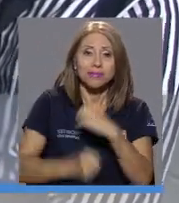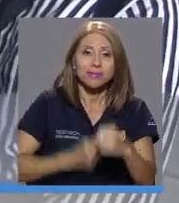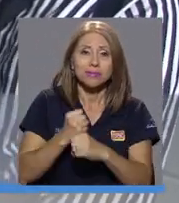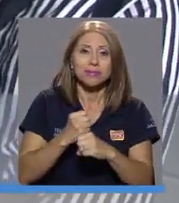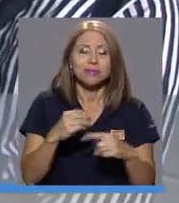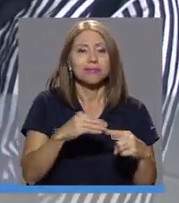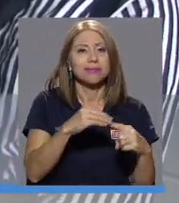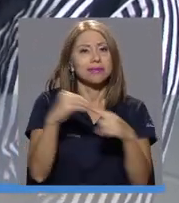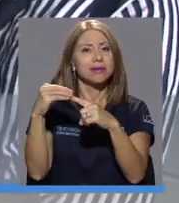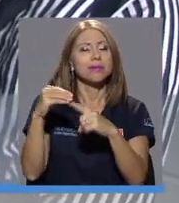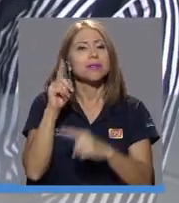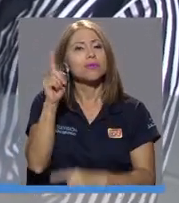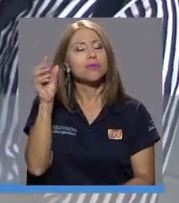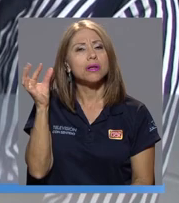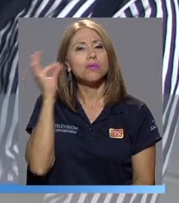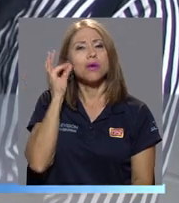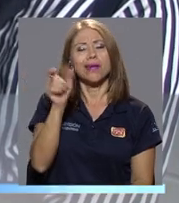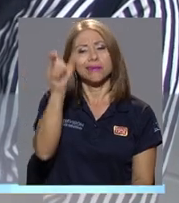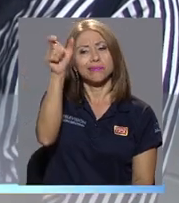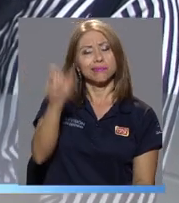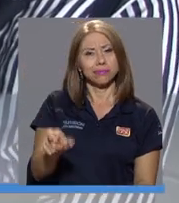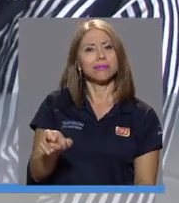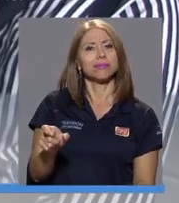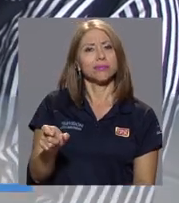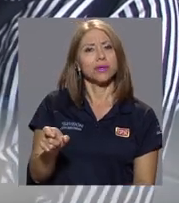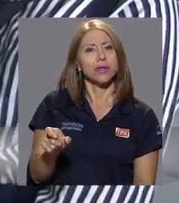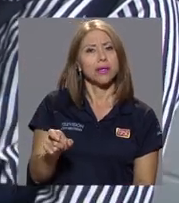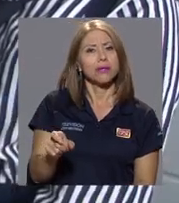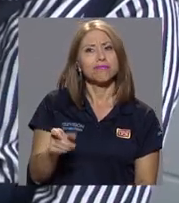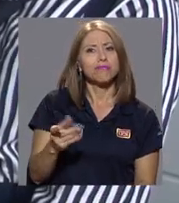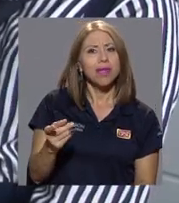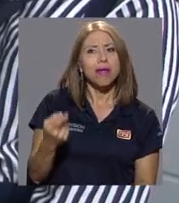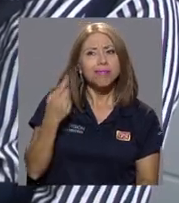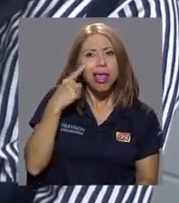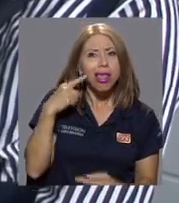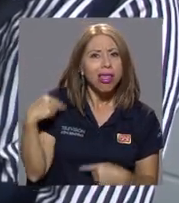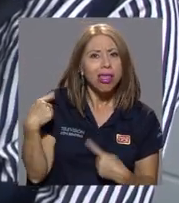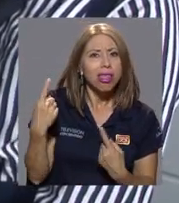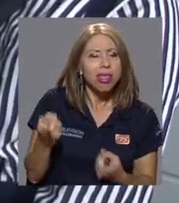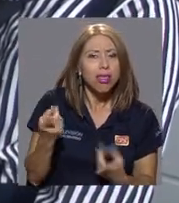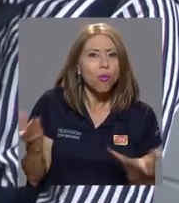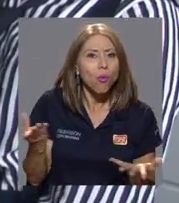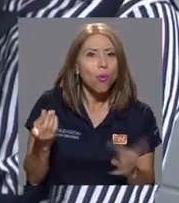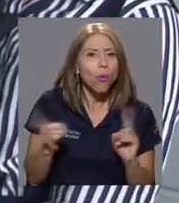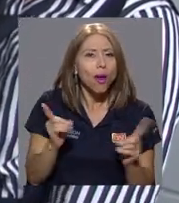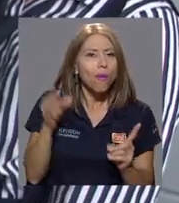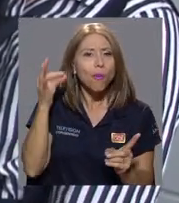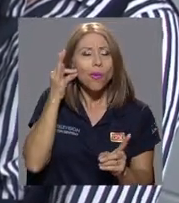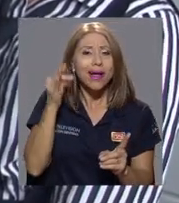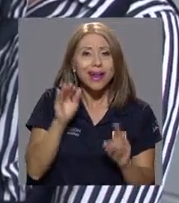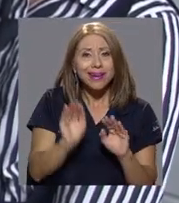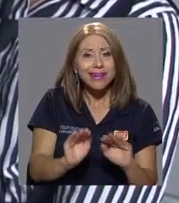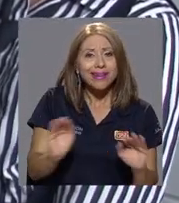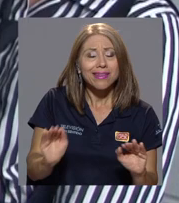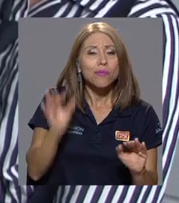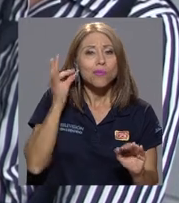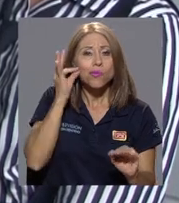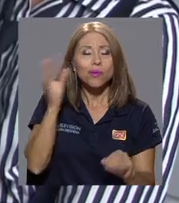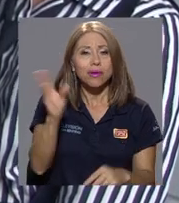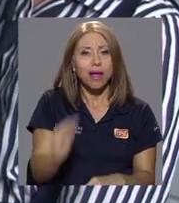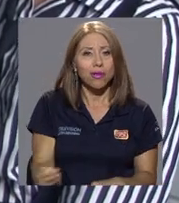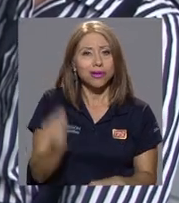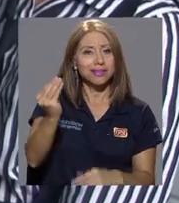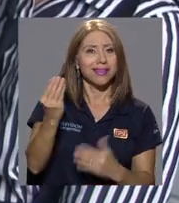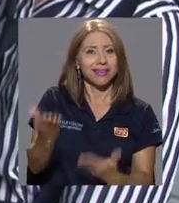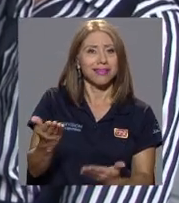y especialmente de una mujer poco registrada, que es la adolescente, la niña y la adolescente,